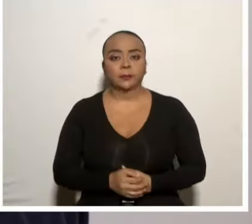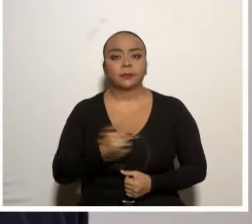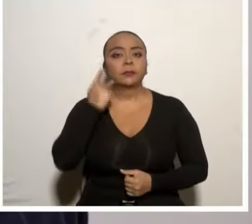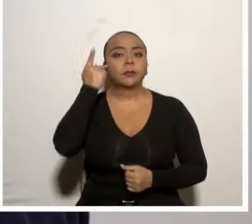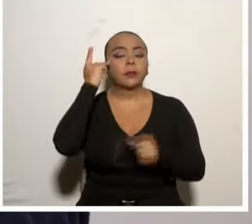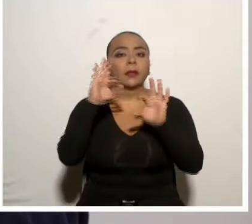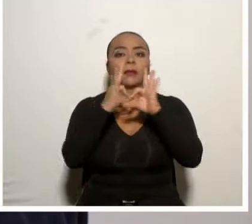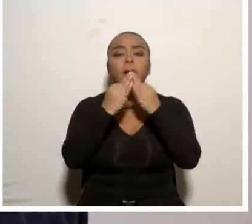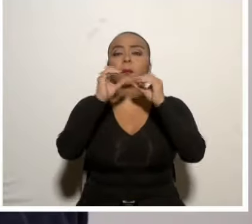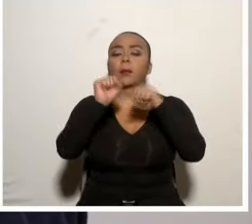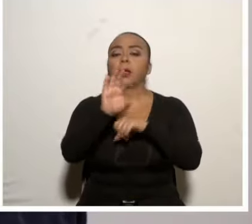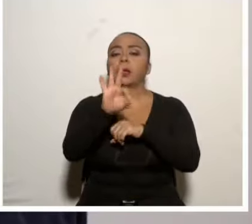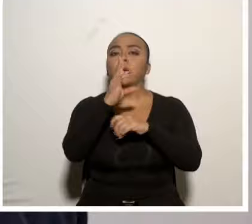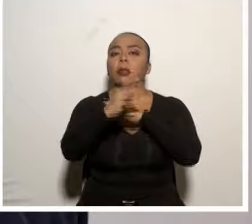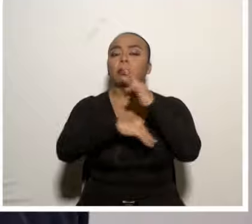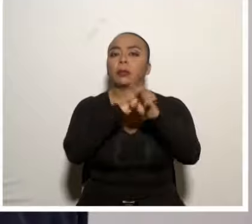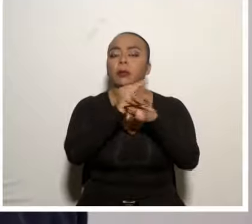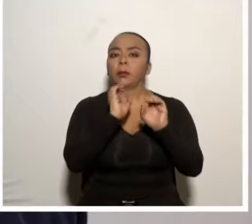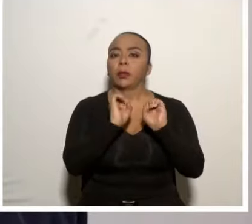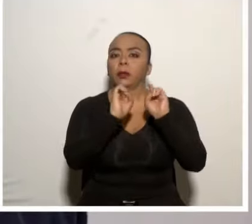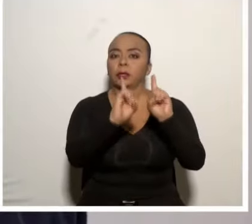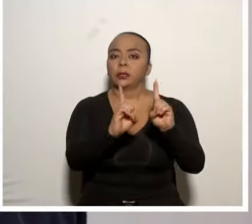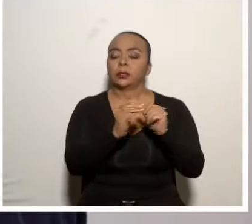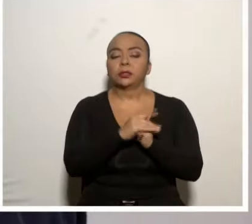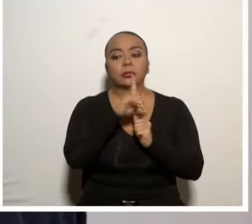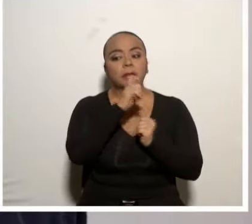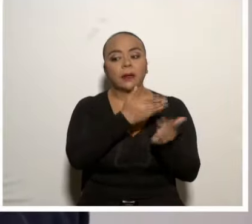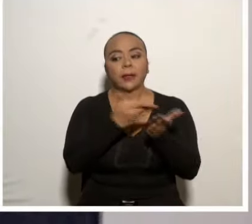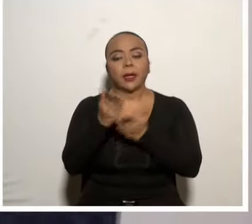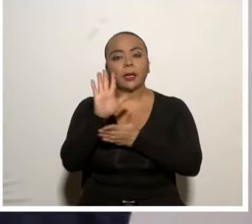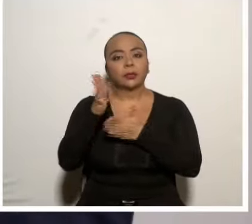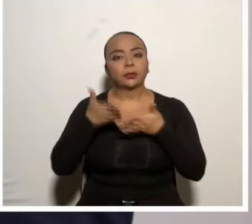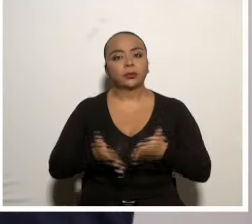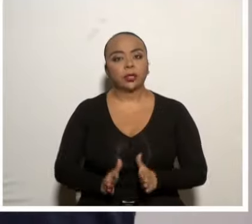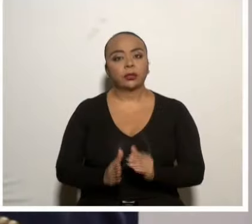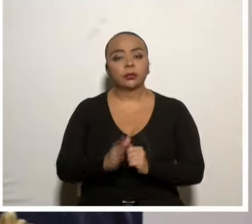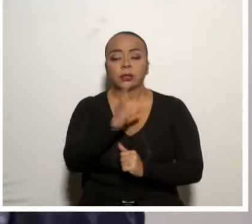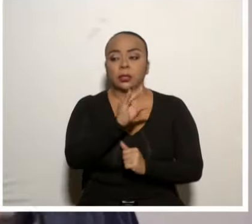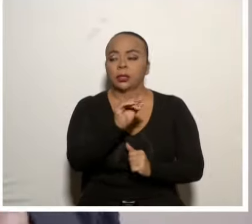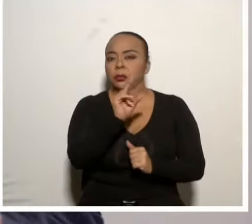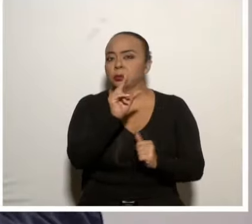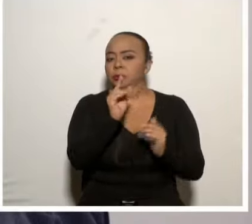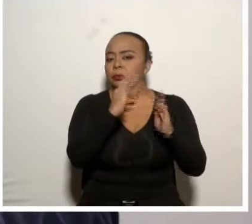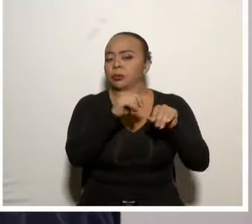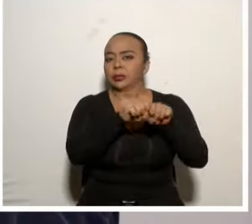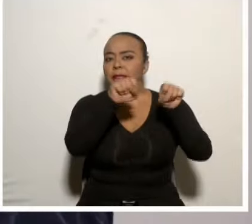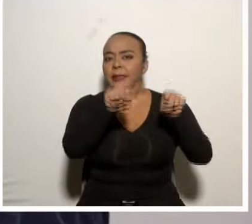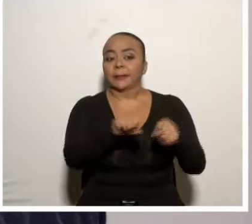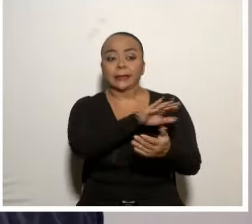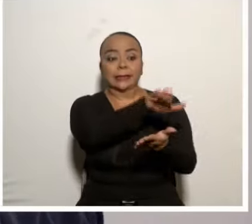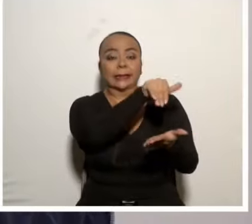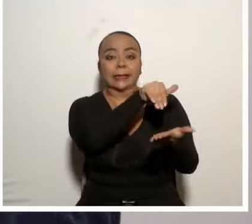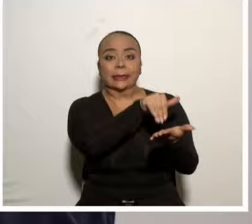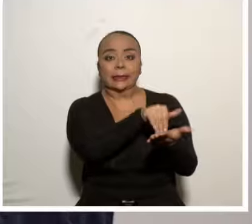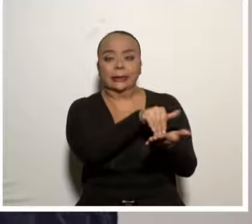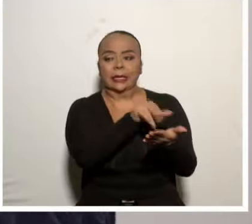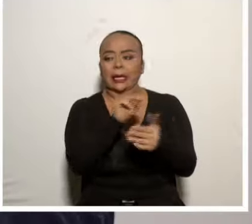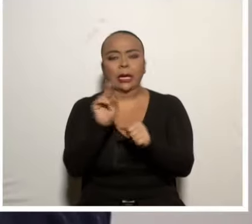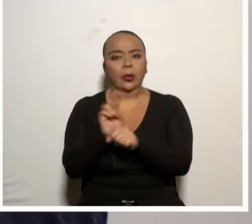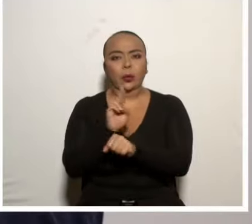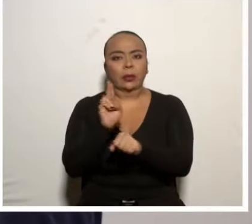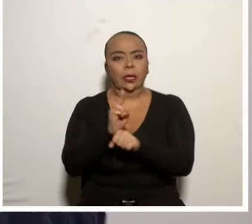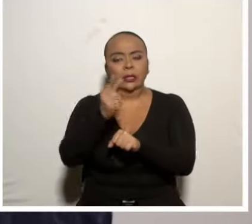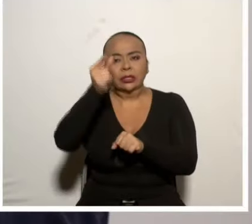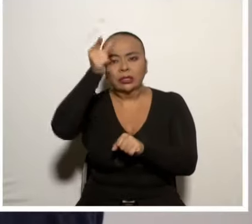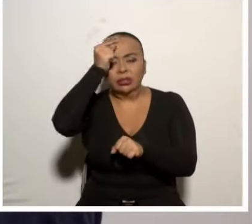de familia va a elegir el tipo de educación que habrá de darse a sus hijos. Y en lugar de un sistema centralizado e inútil,